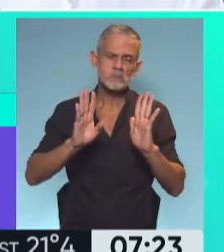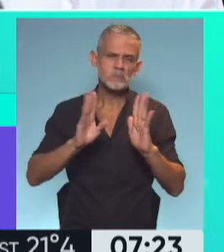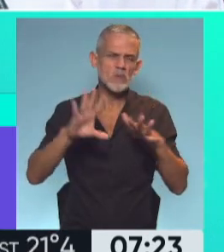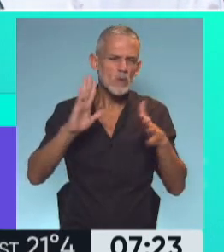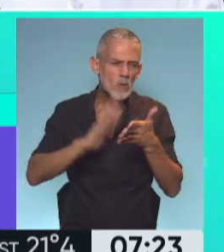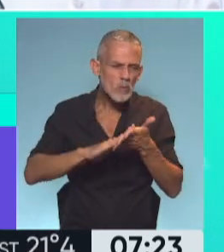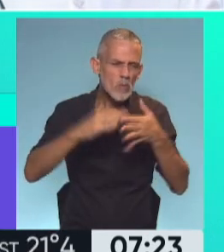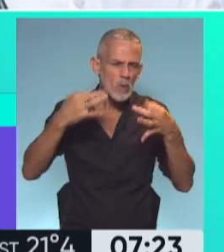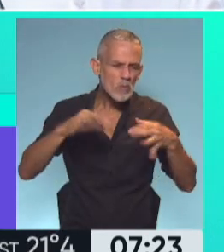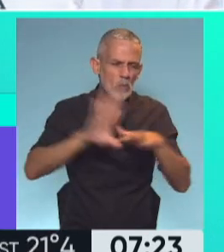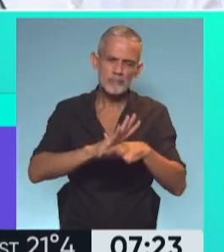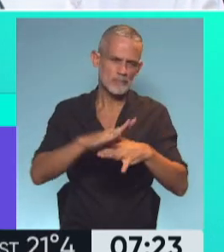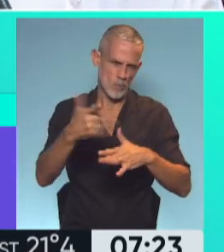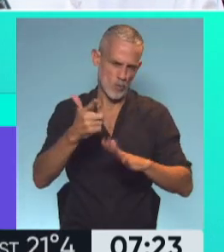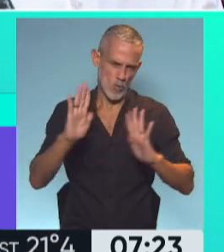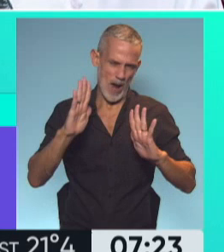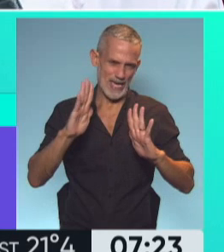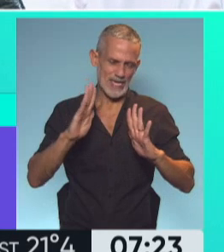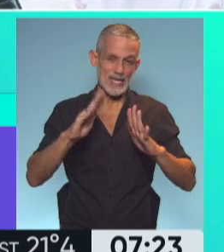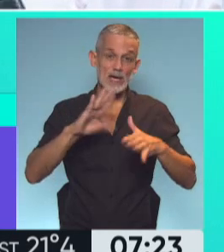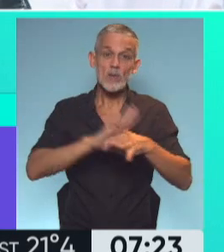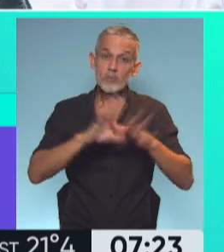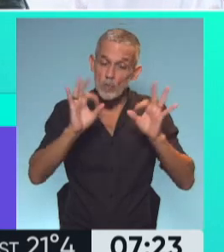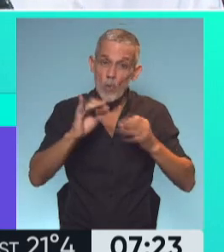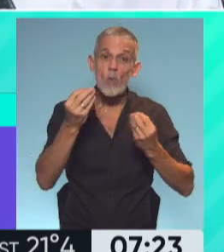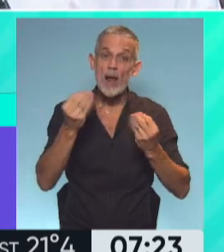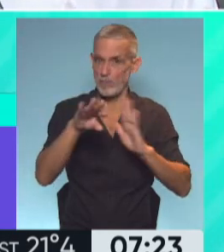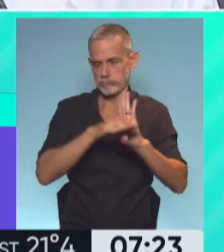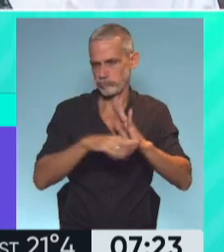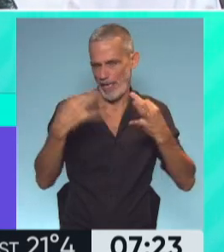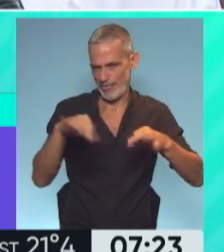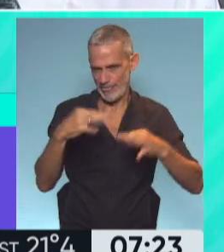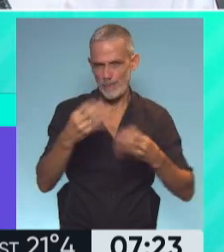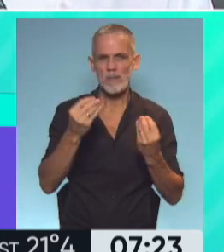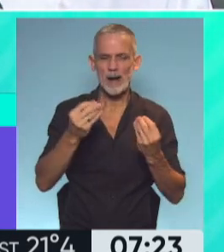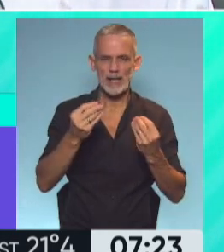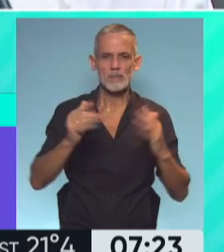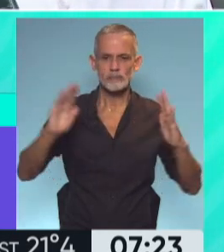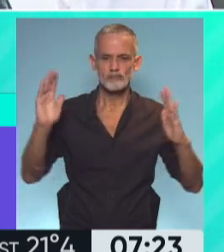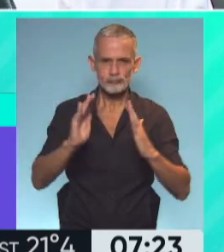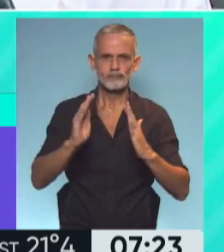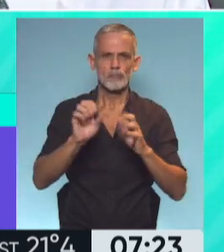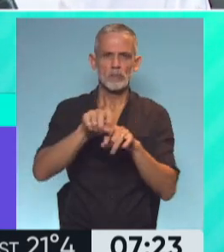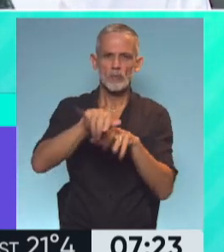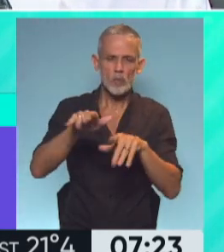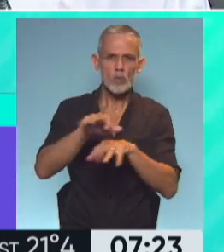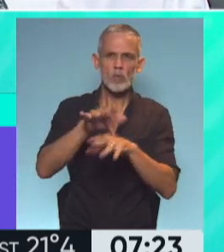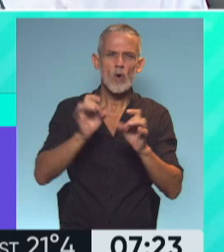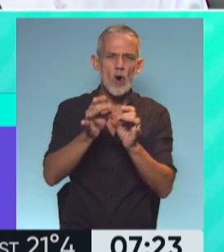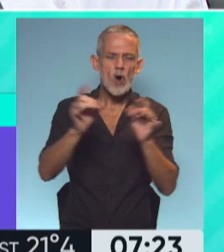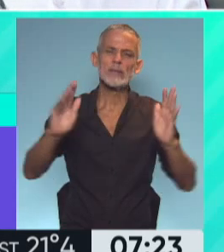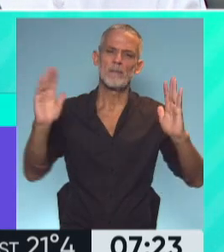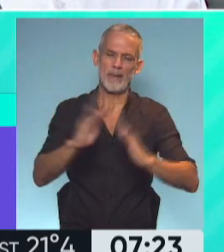Lo único concreto es que es necesario tomar medidas urgentes para disminuir la progresión de los